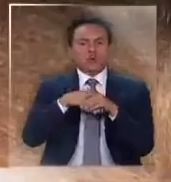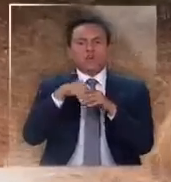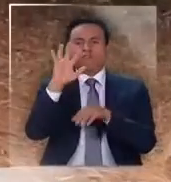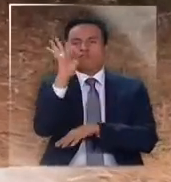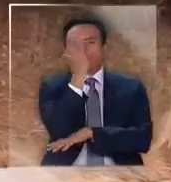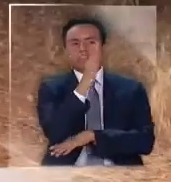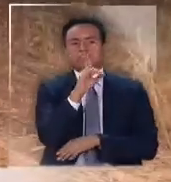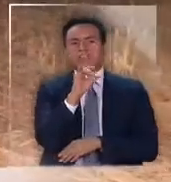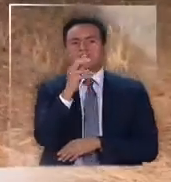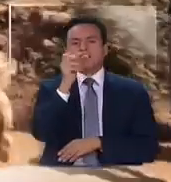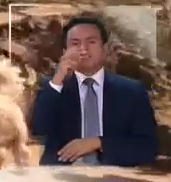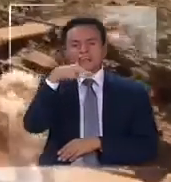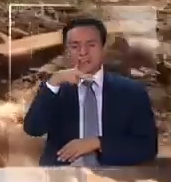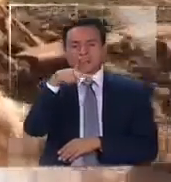bosques de Licantén. Fue el inicio de una